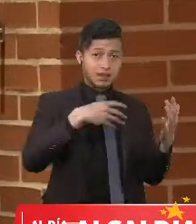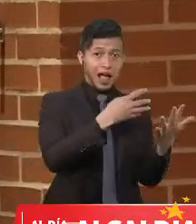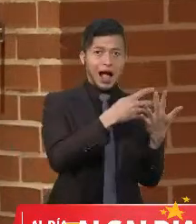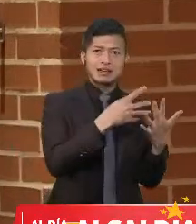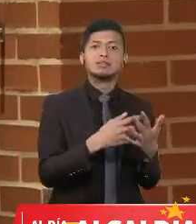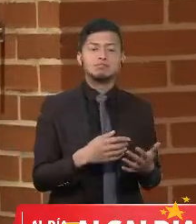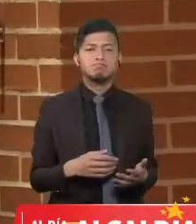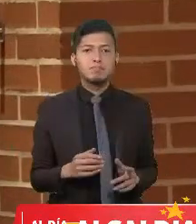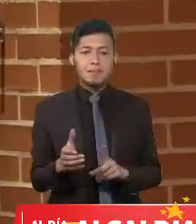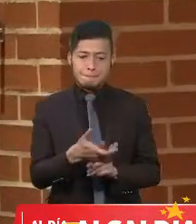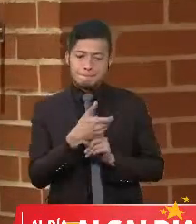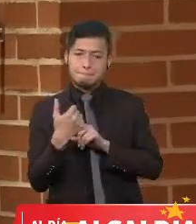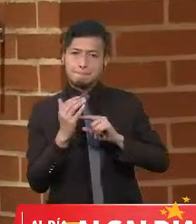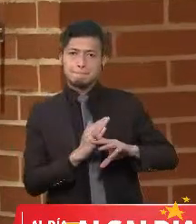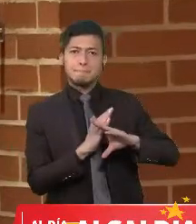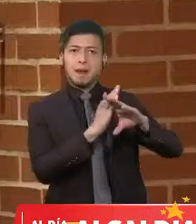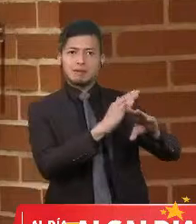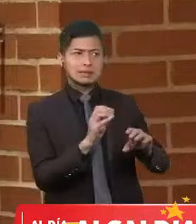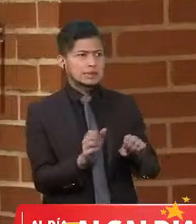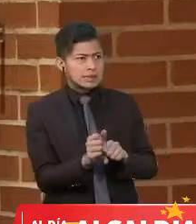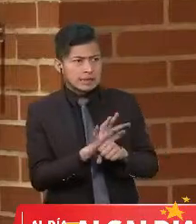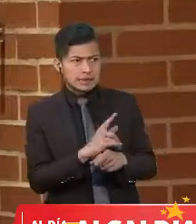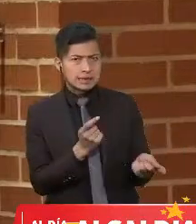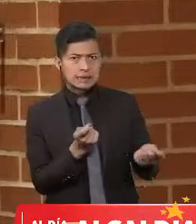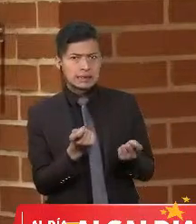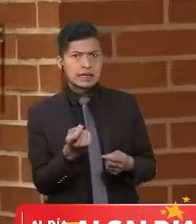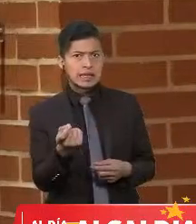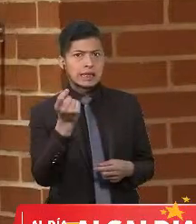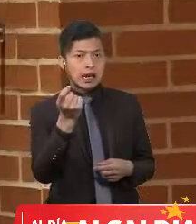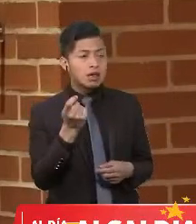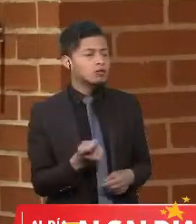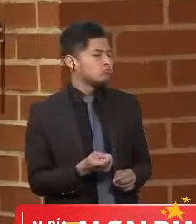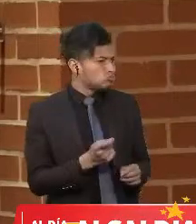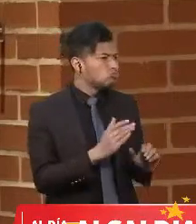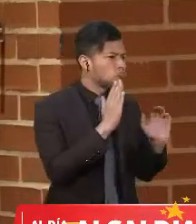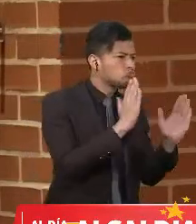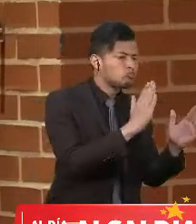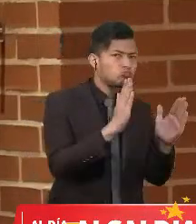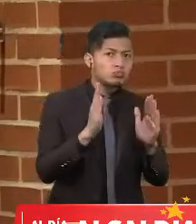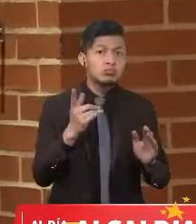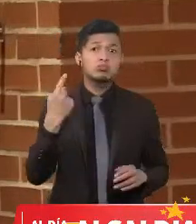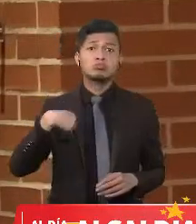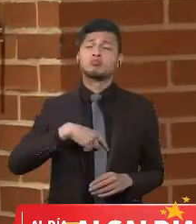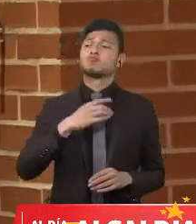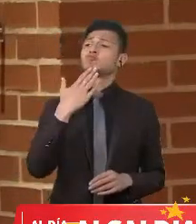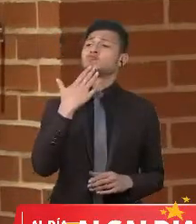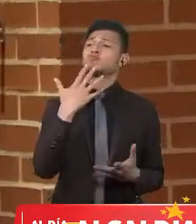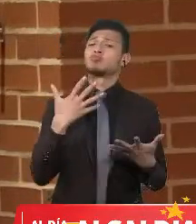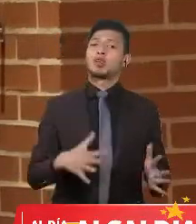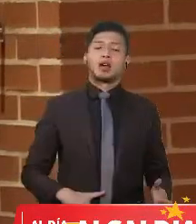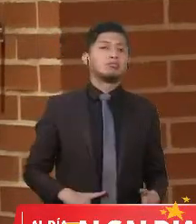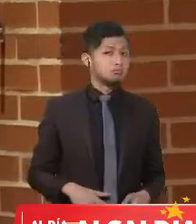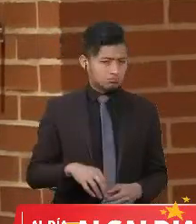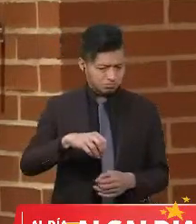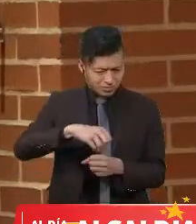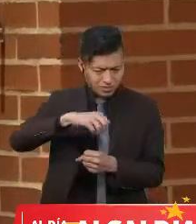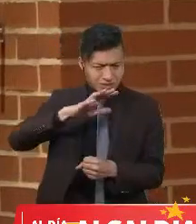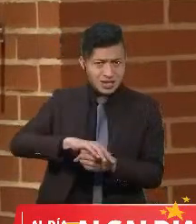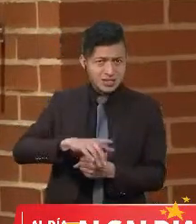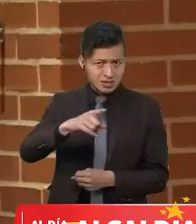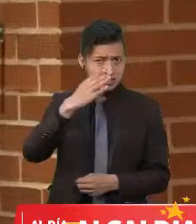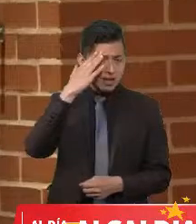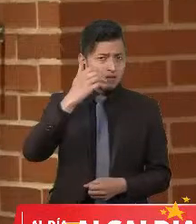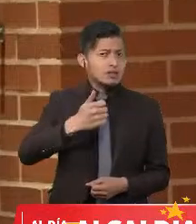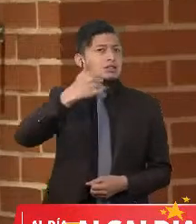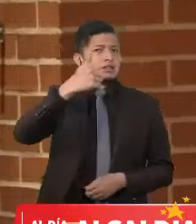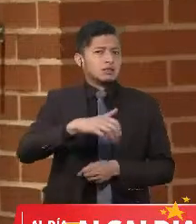manejando la pandemia en un momento muy delicado, porque no la hemos superado, y usted lo sabe como primera autoridad del distrito. Mi invitación, sin